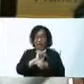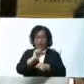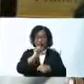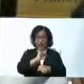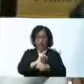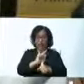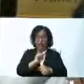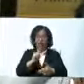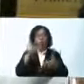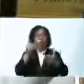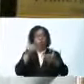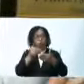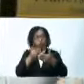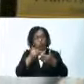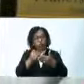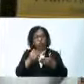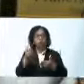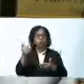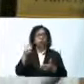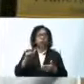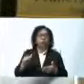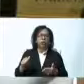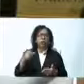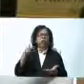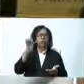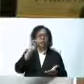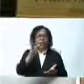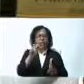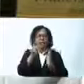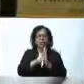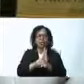a través de este proyecto de que los padres no